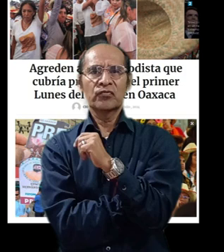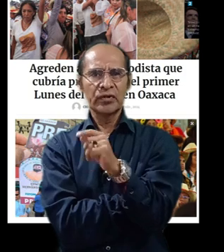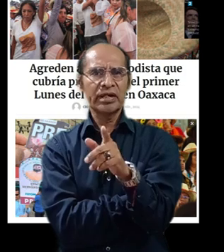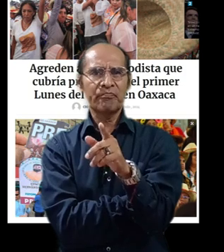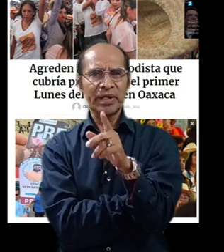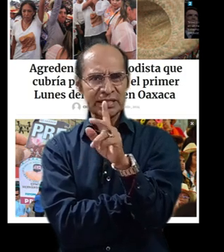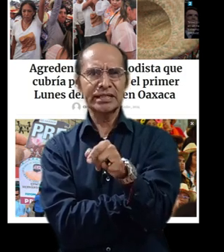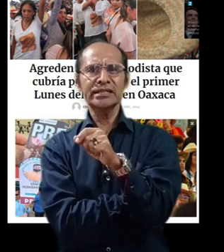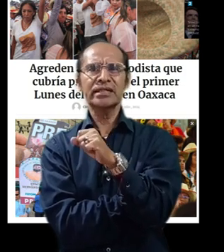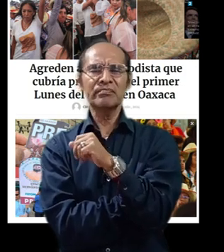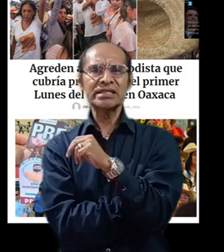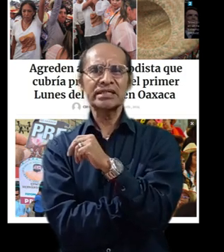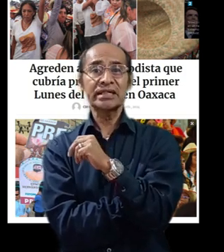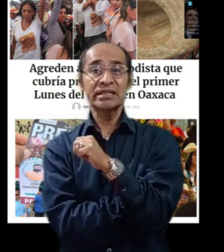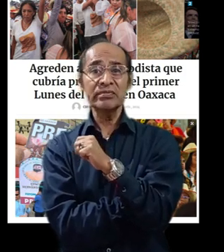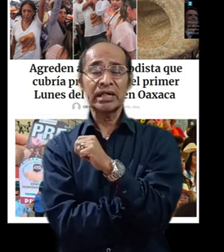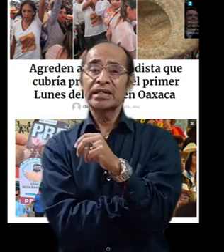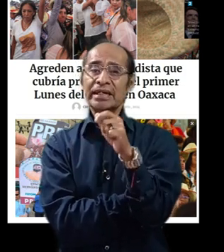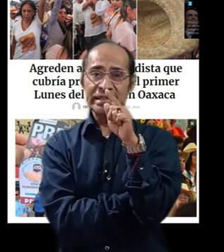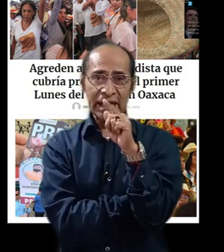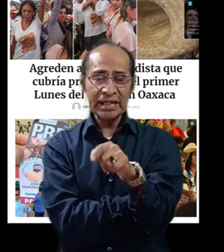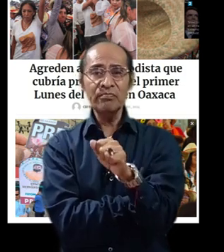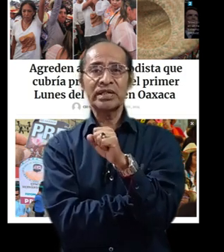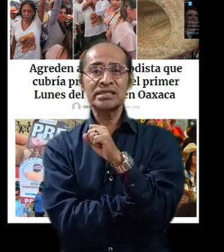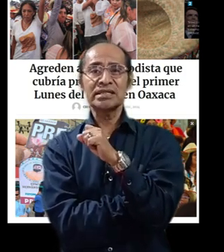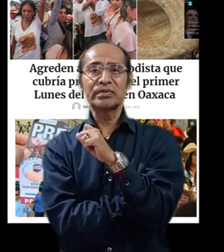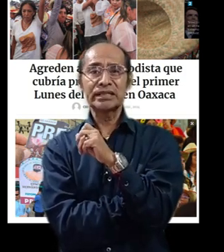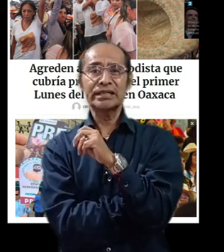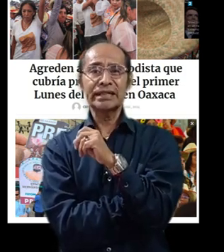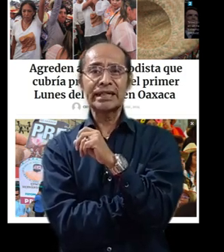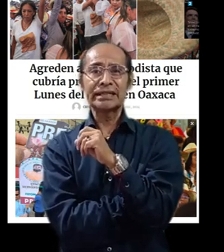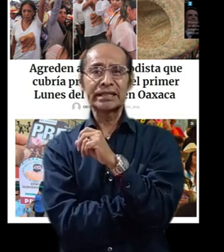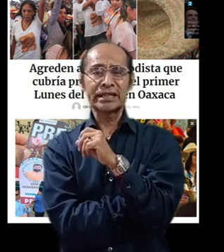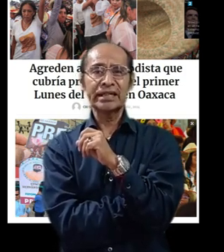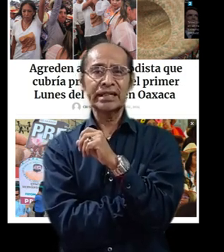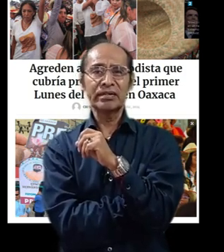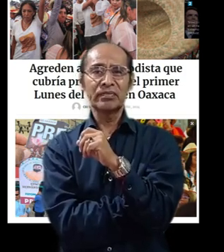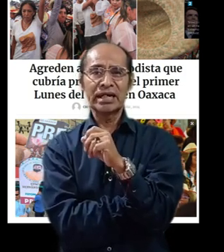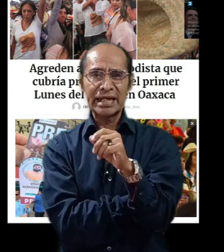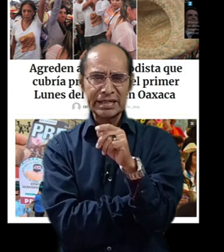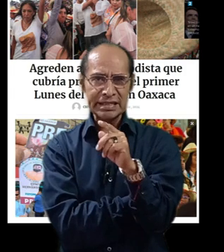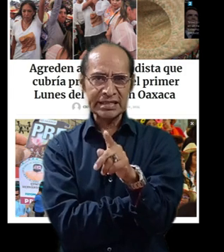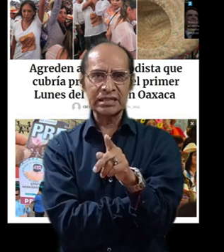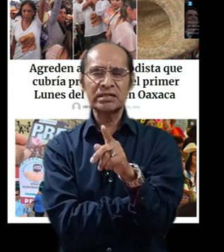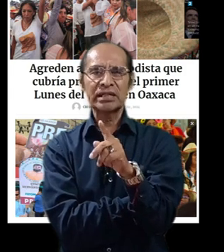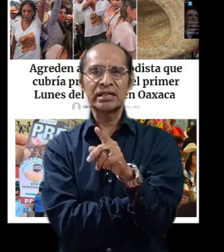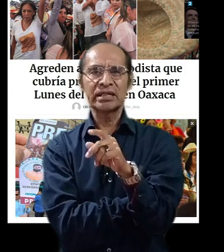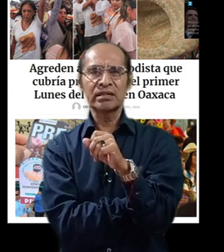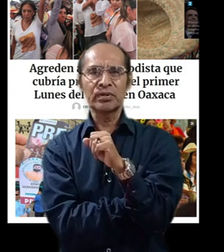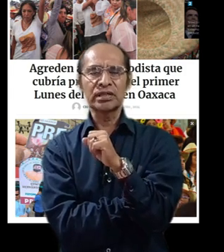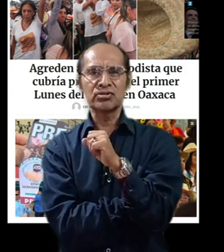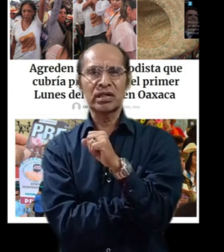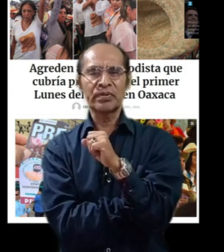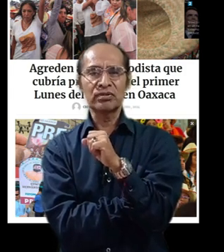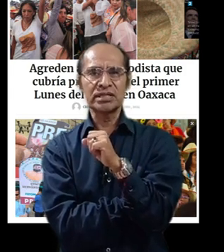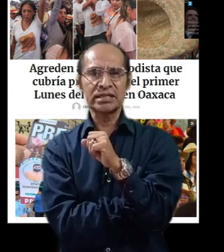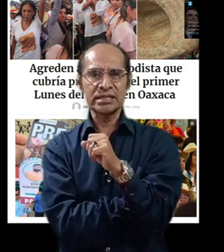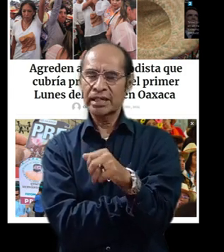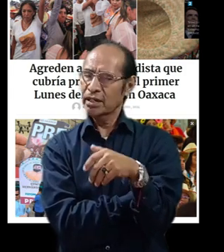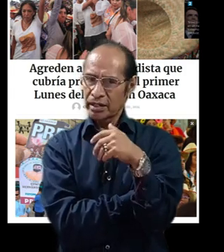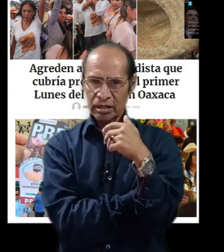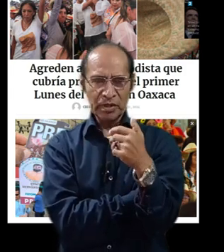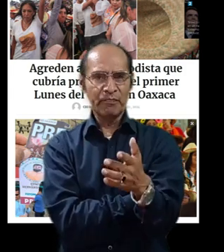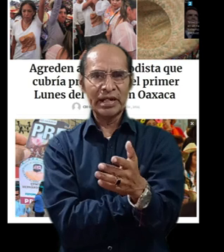Sí fue presidente de la mesa directiva y a él precisamente le entregué la iniciativa de ley de protección a